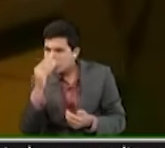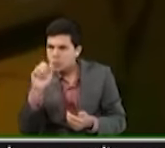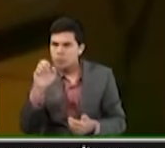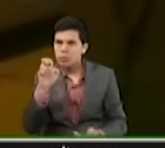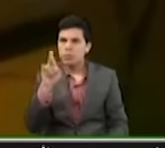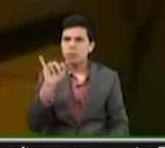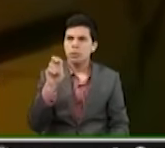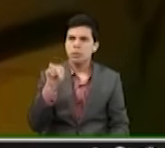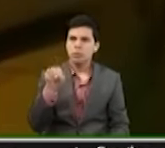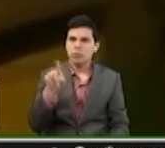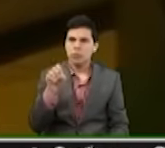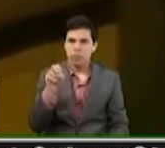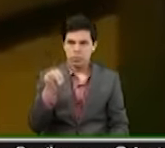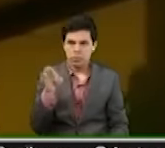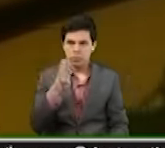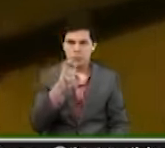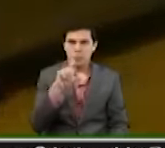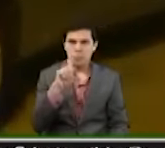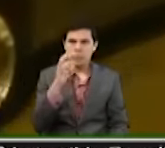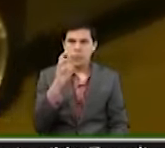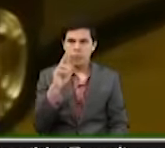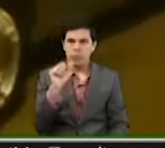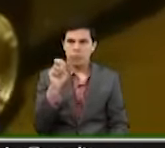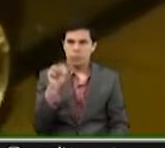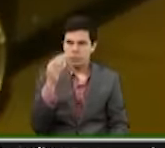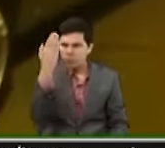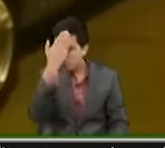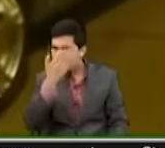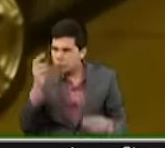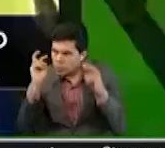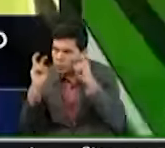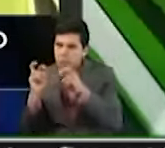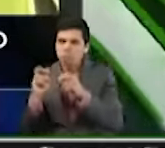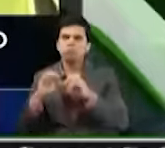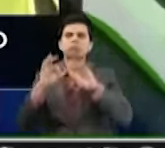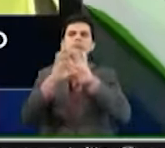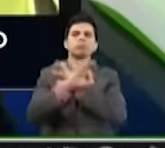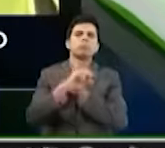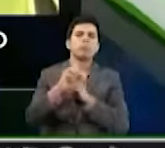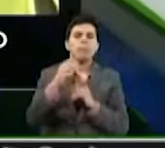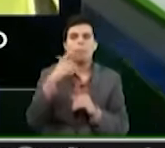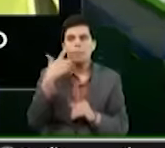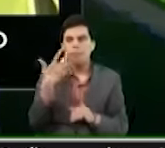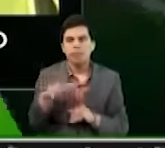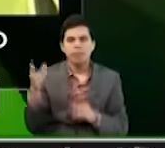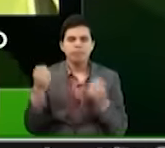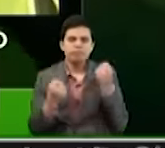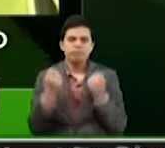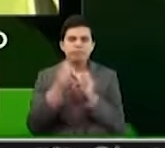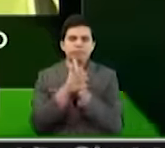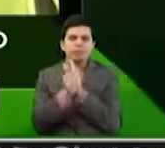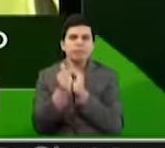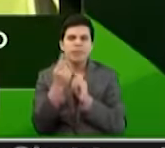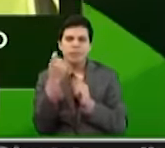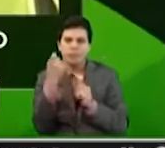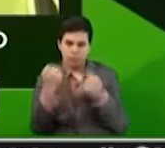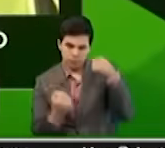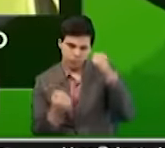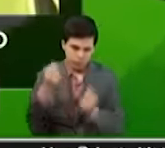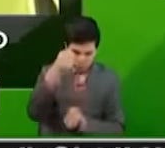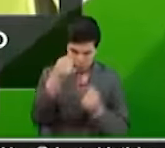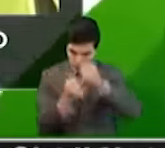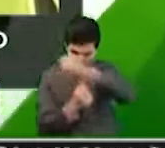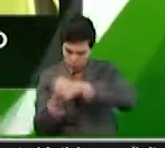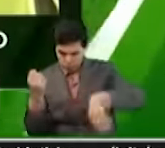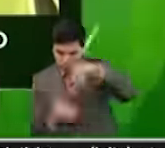Beltrán. Bueno, la hipótesis que se está manejando es alguna falta de pericia por parte del conductor. Vemos que pierde el control del